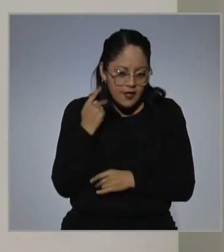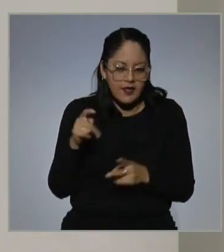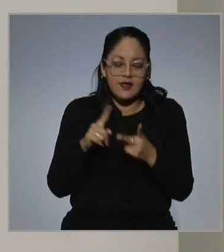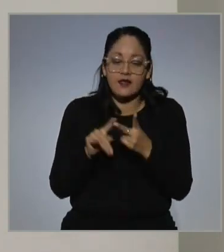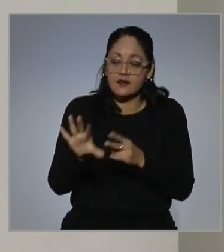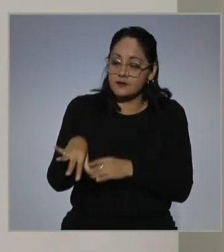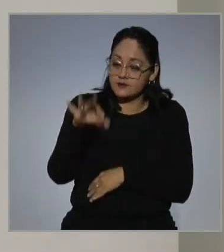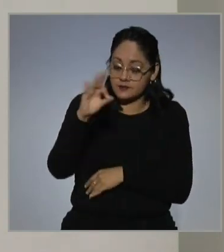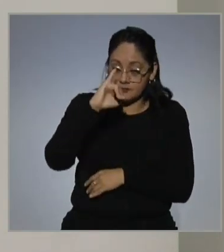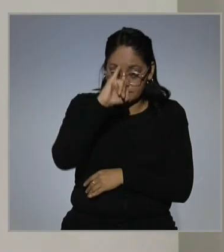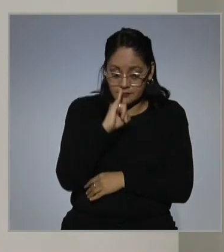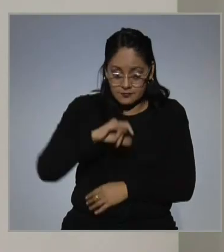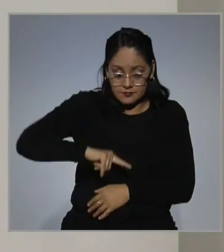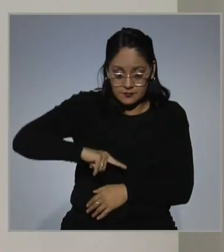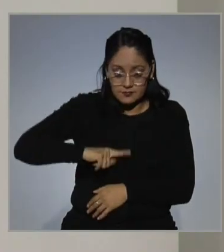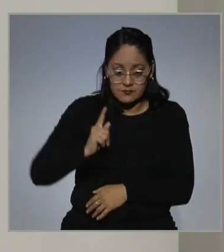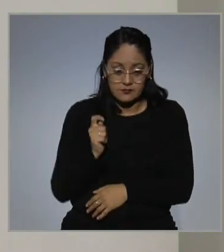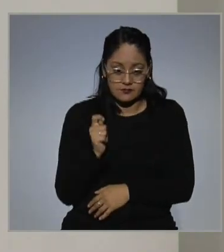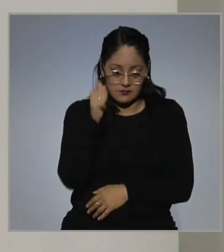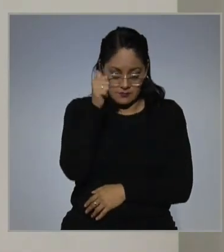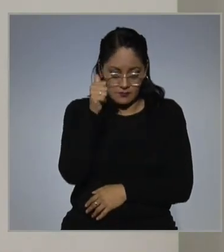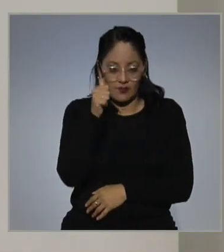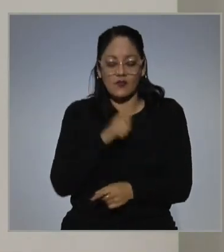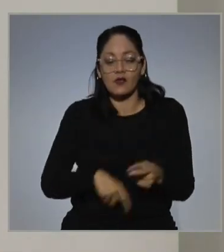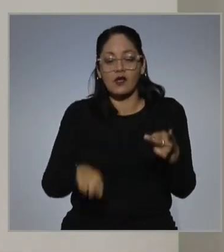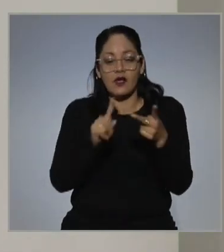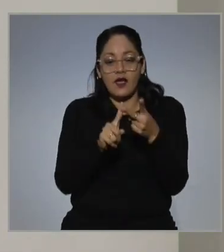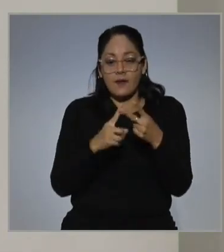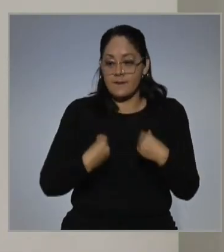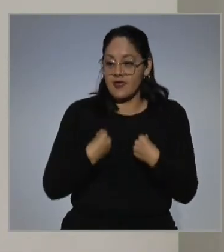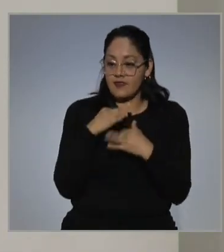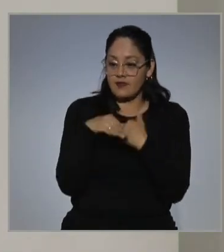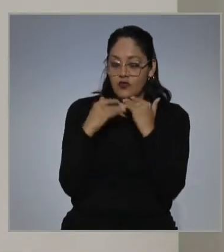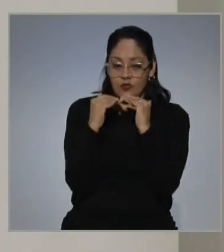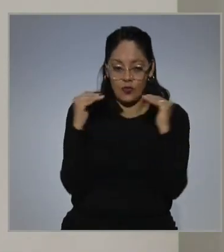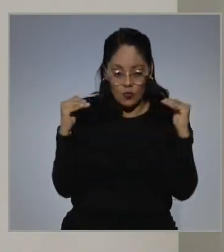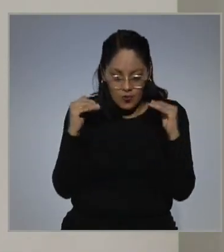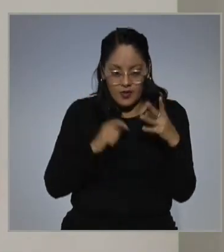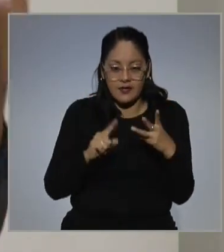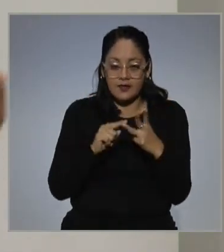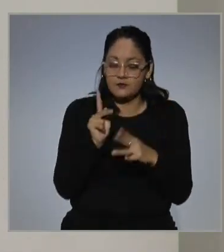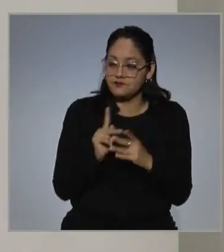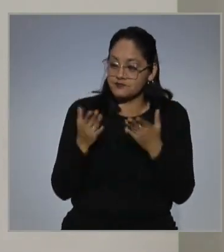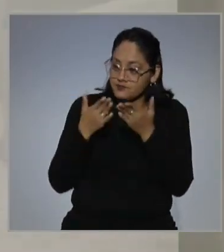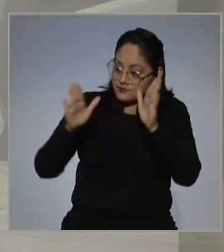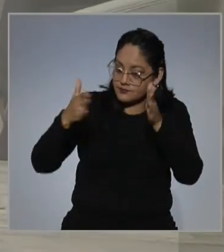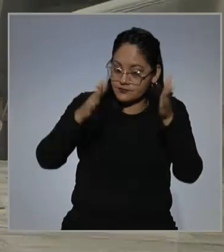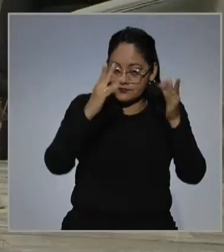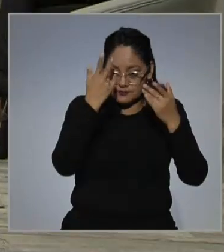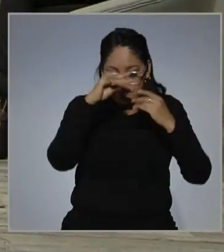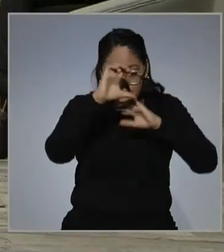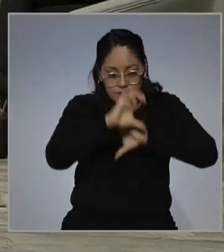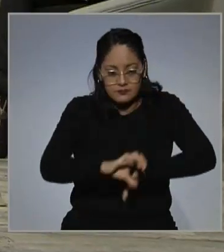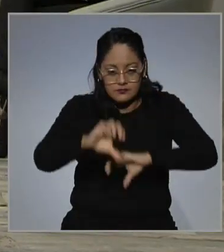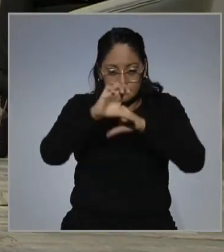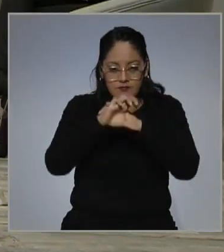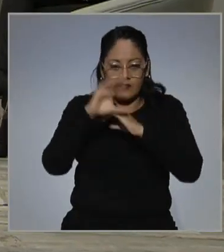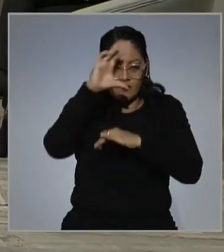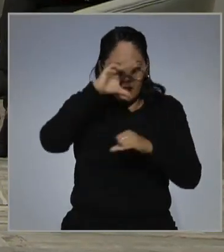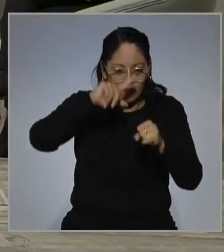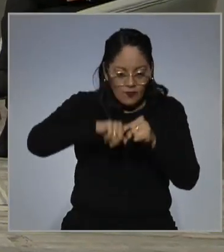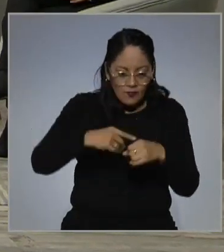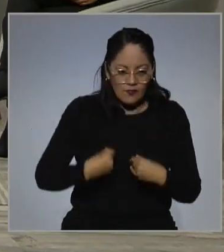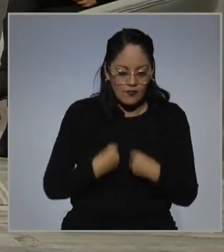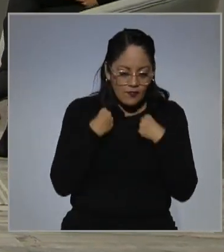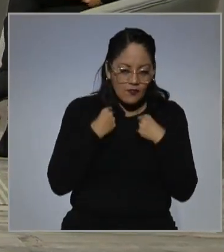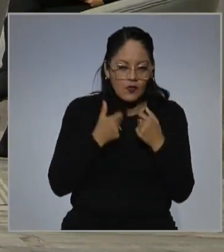al primer jefe de gobierno en la Ciudad de México, se democratiza la vida, se abre el espacio público para conciertos, para una vida cultural